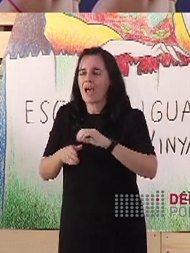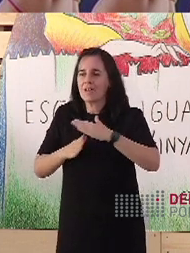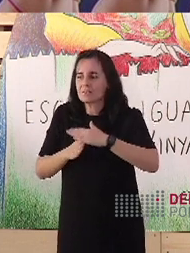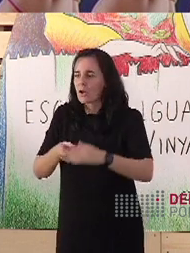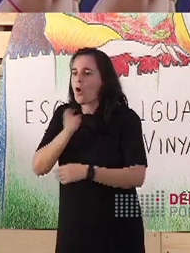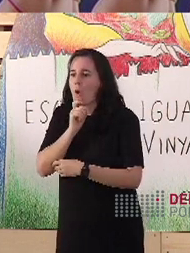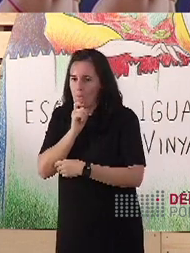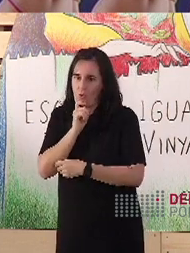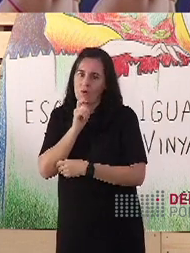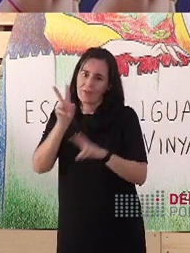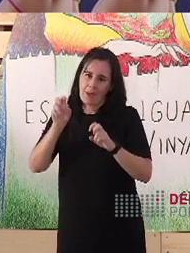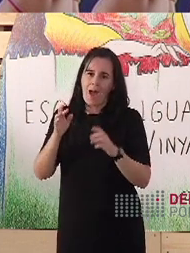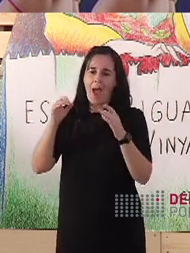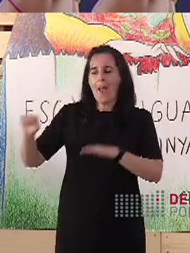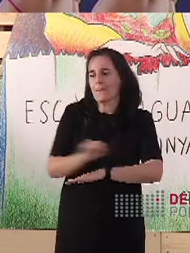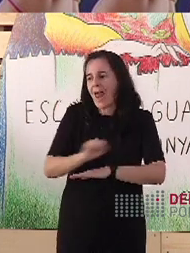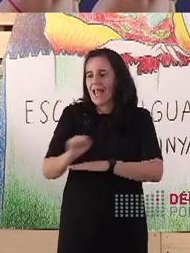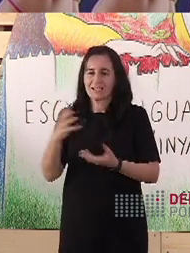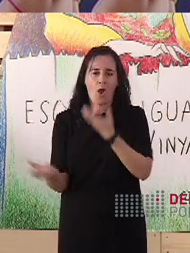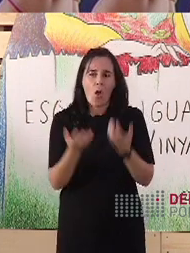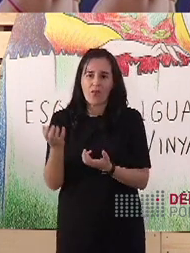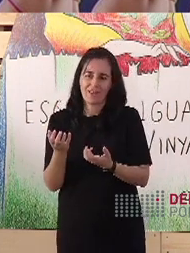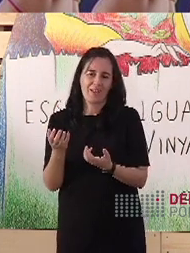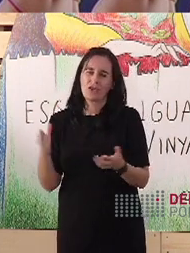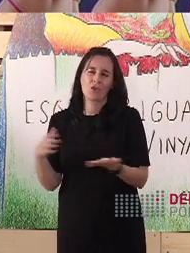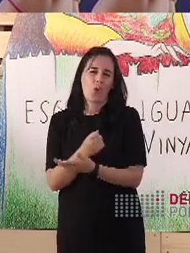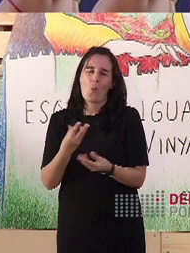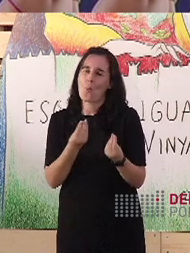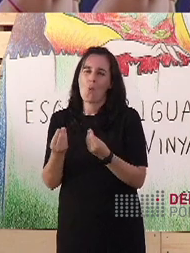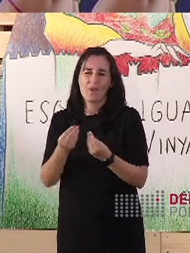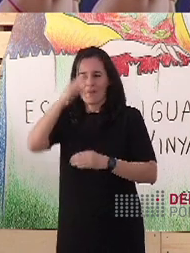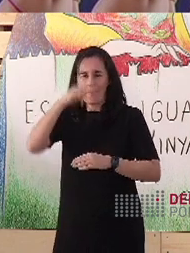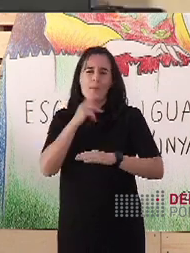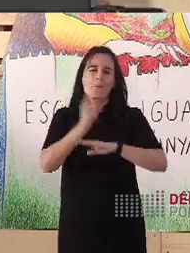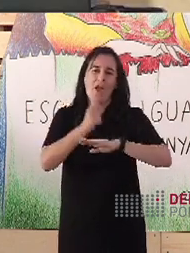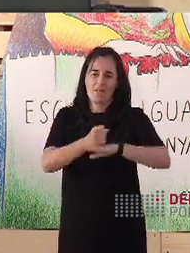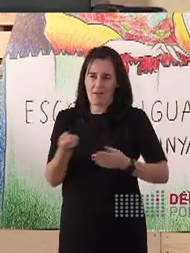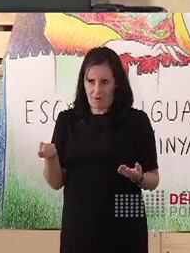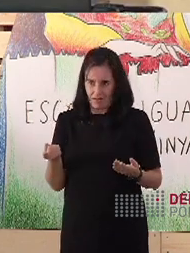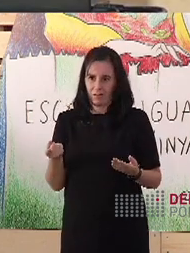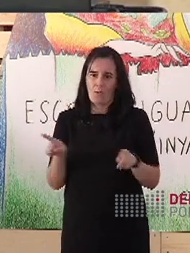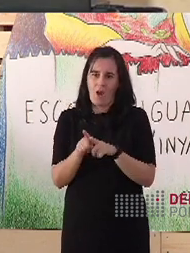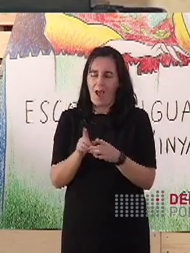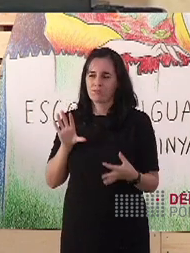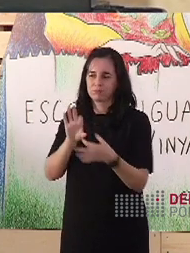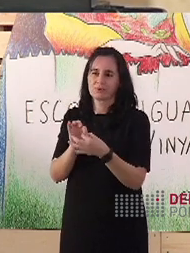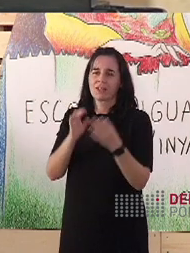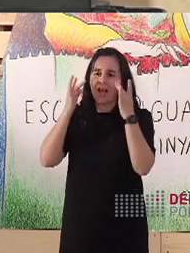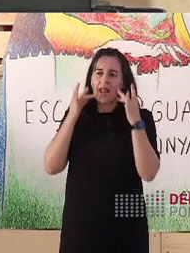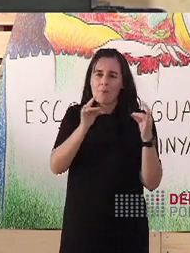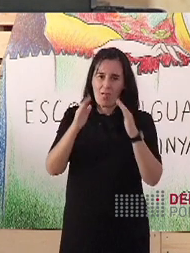todo muy patriarcal, ¿no? Está todo muy ligado a las tareas domésticas en las que las mujeres se quedan